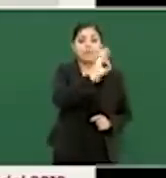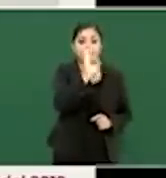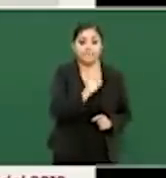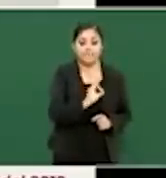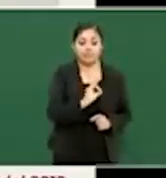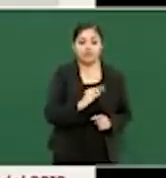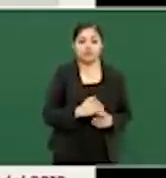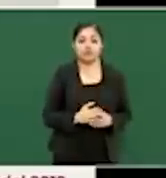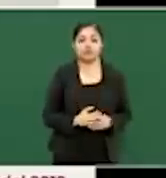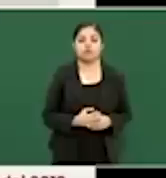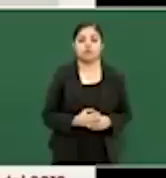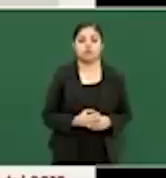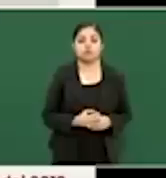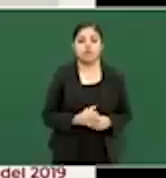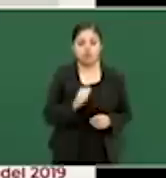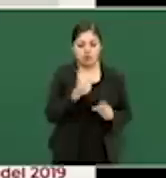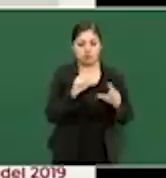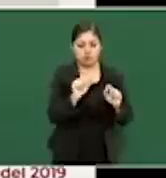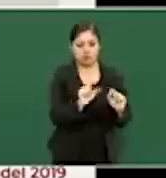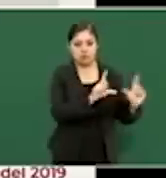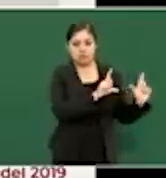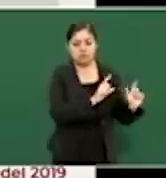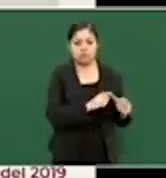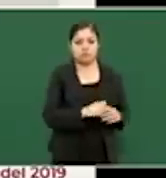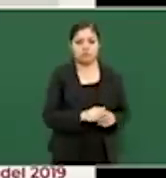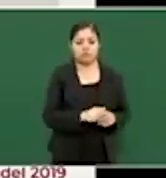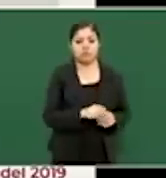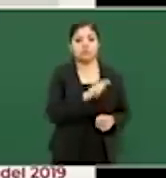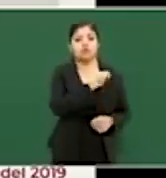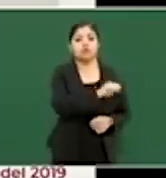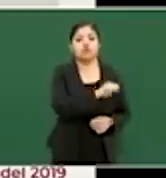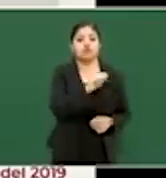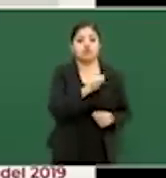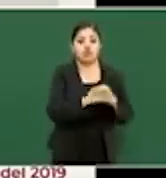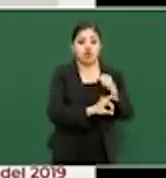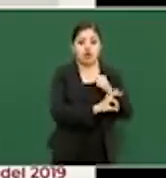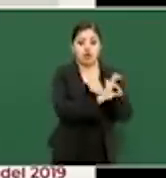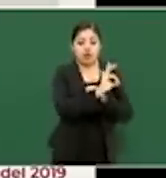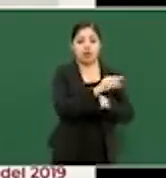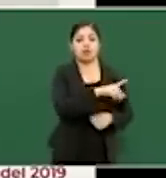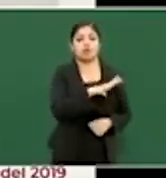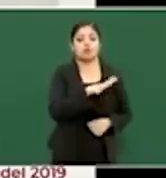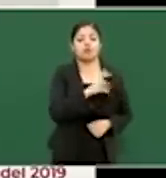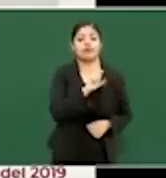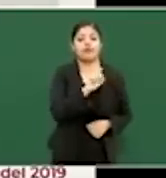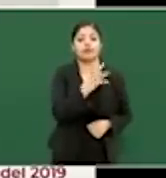33.8%. La que sigue. En Tonalá tenemos el